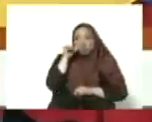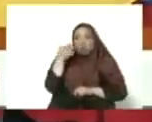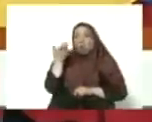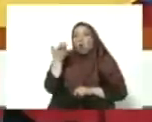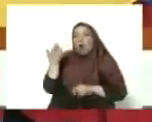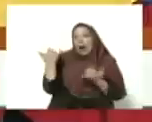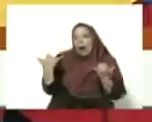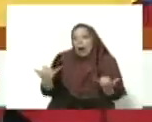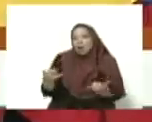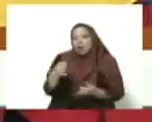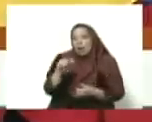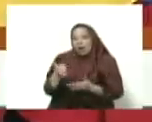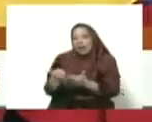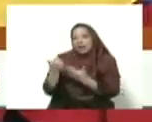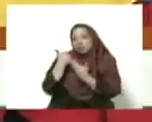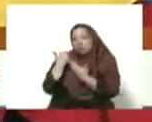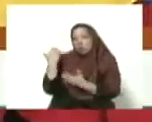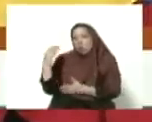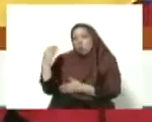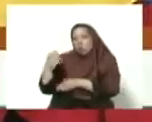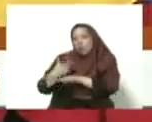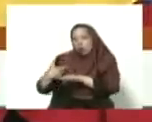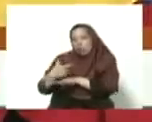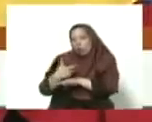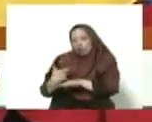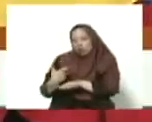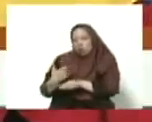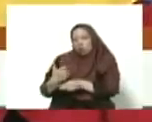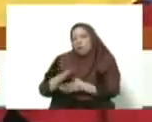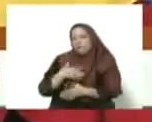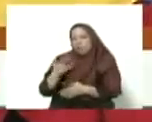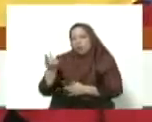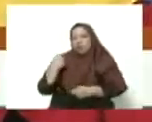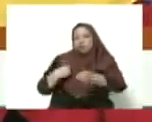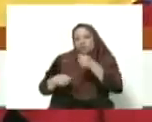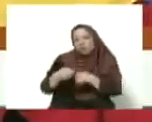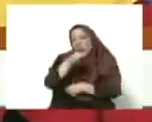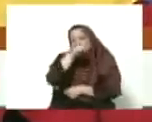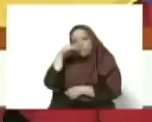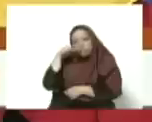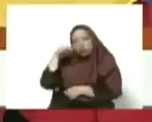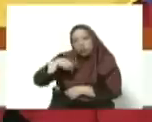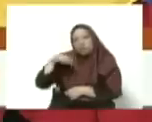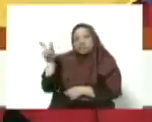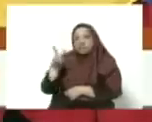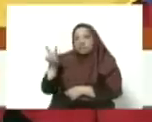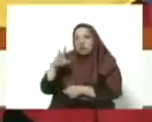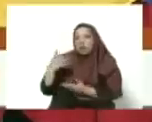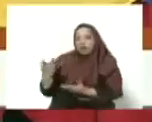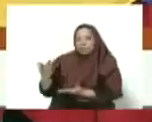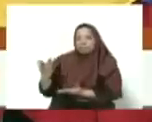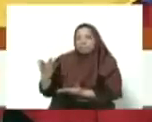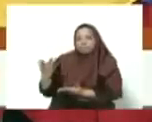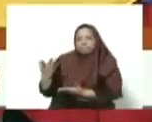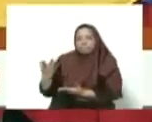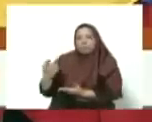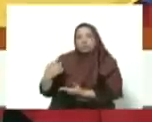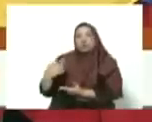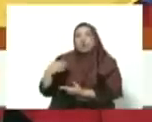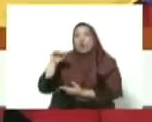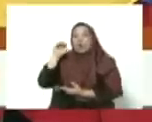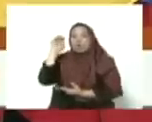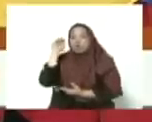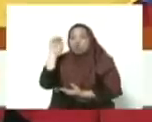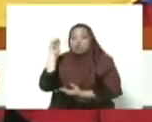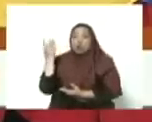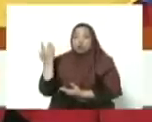cooperación abierta por parte del gobierno colombiano en este espacio? Bueno, de aquí en adelante los